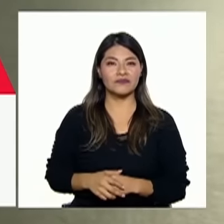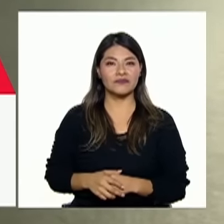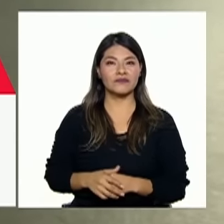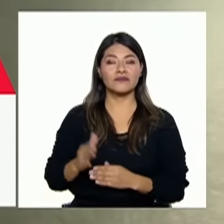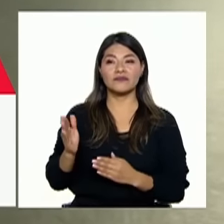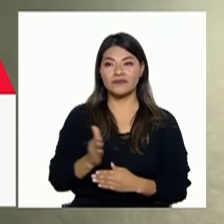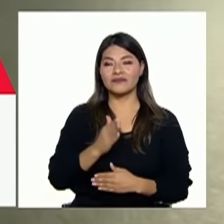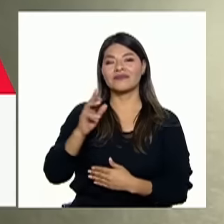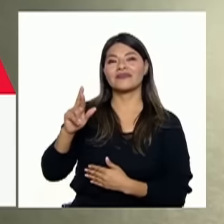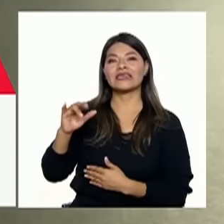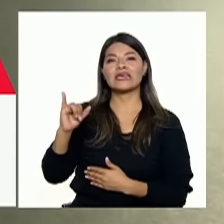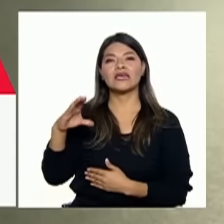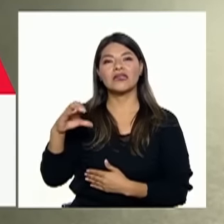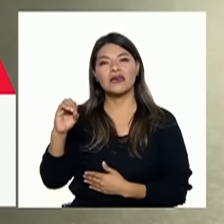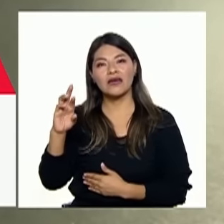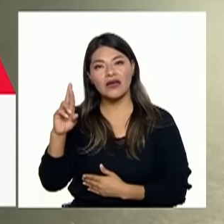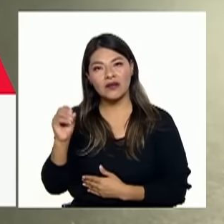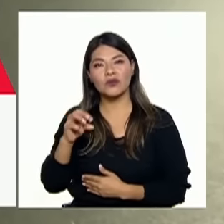Y Ricardo Márquez Flores.